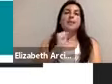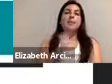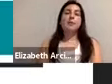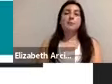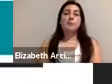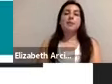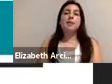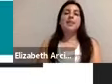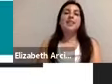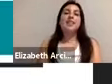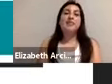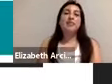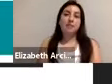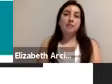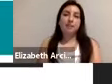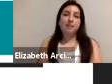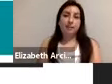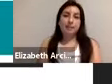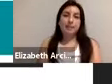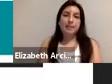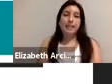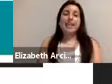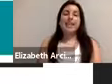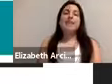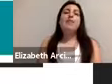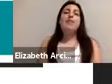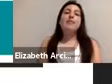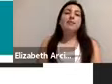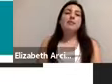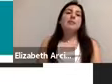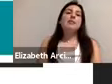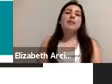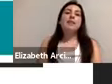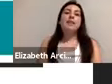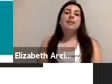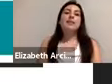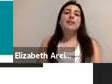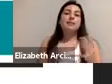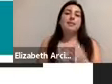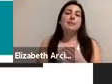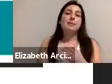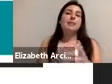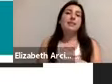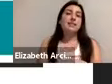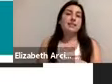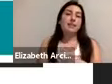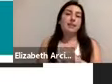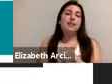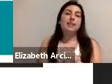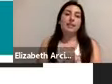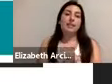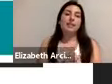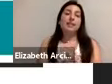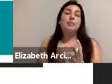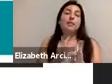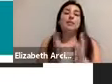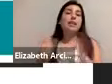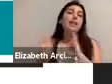Me ha servido mucho tener un regulador de luz. El regulador de luz me va a ayudar para tomar la agudeza visual y la sensibilidad al